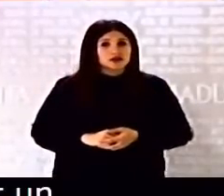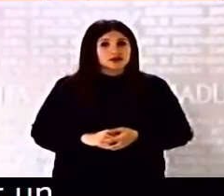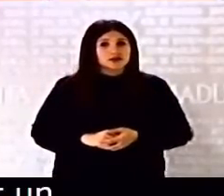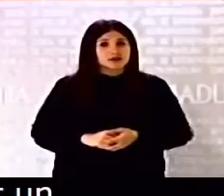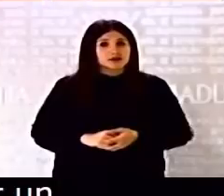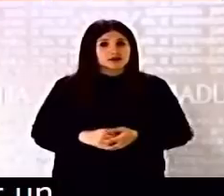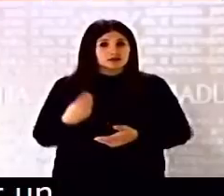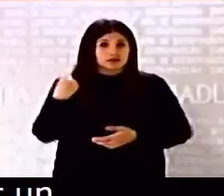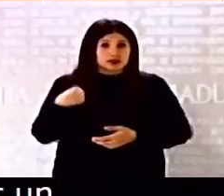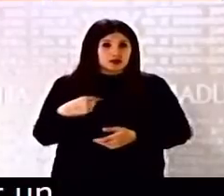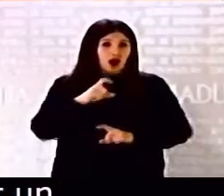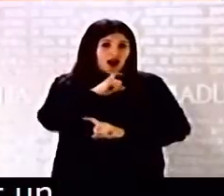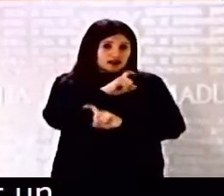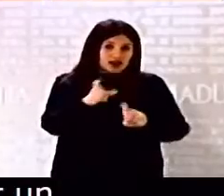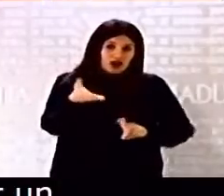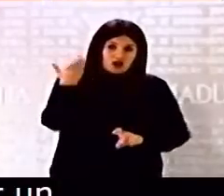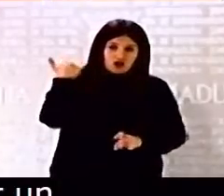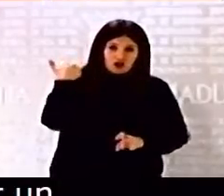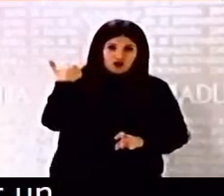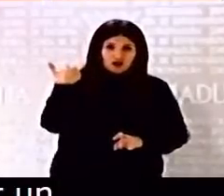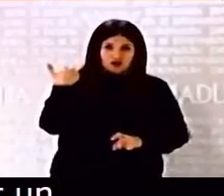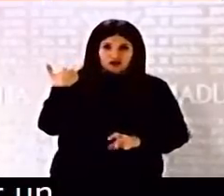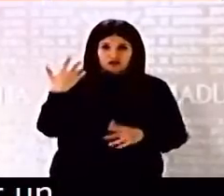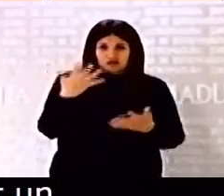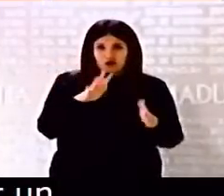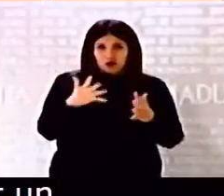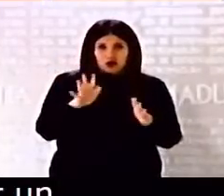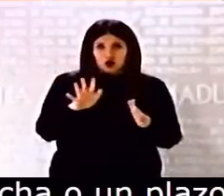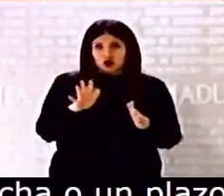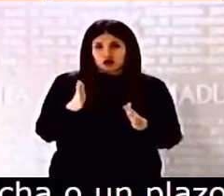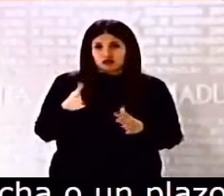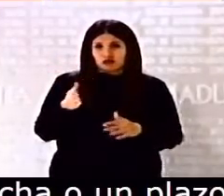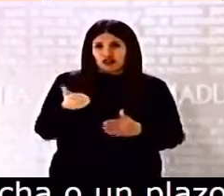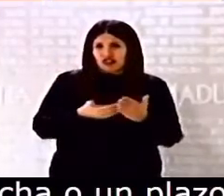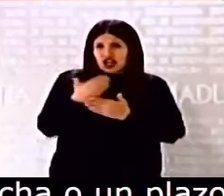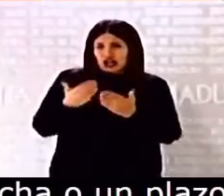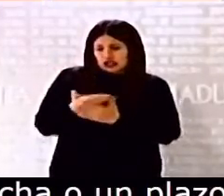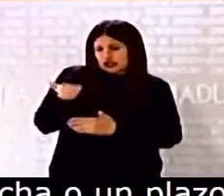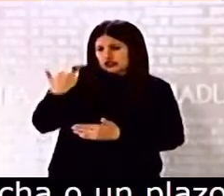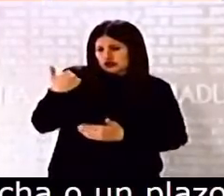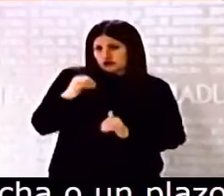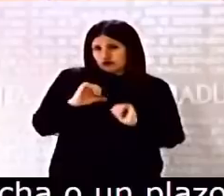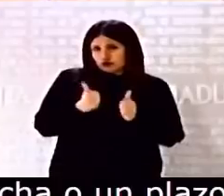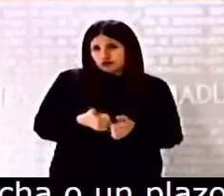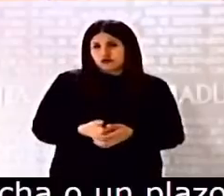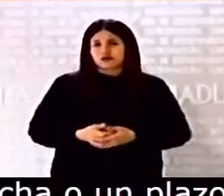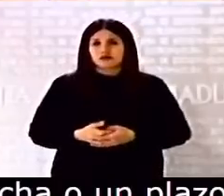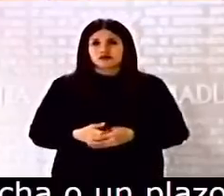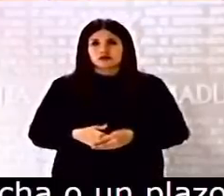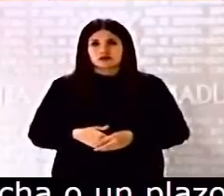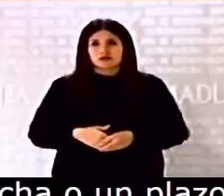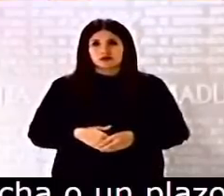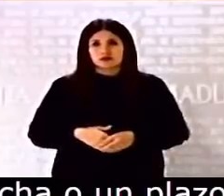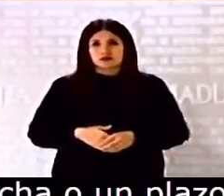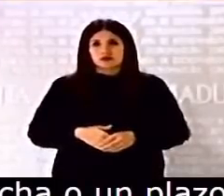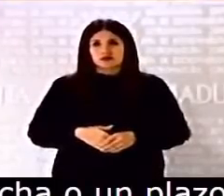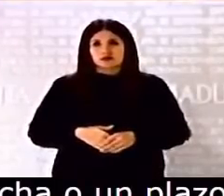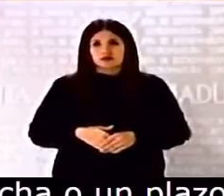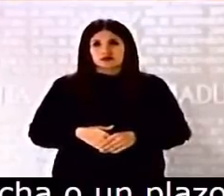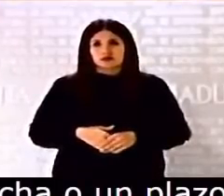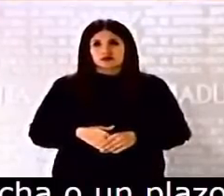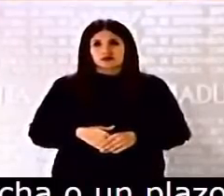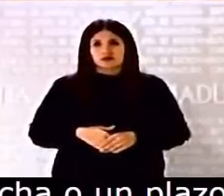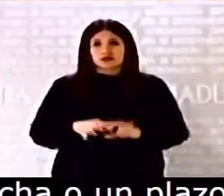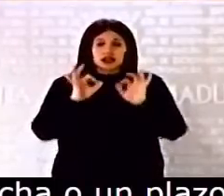¿no? Que es el anuncio que ya se realizó hace ya bastantes días antes del inicio del protocolo de vacunación. Eso